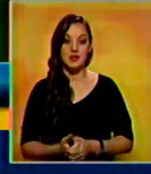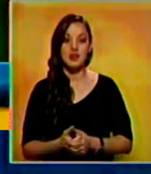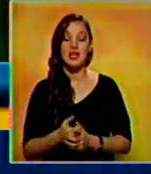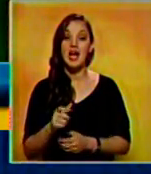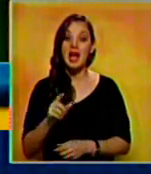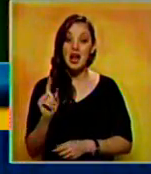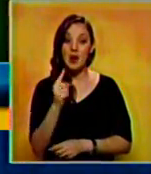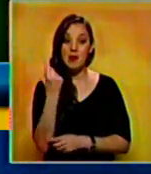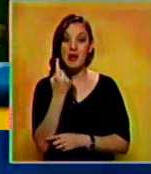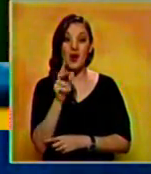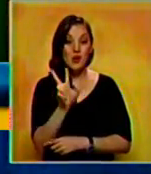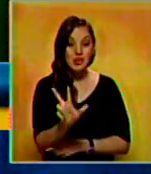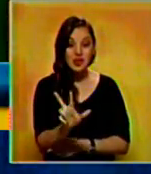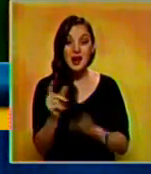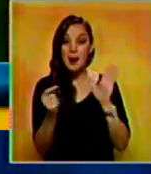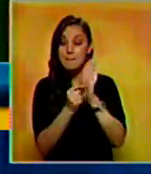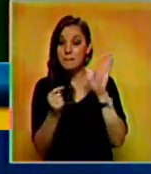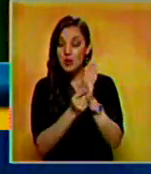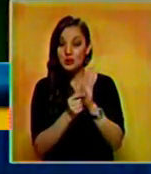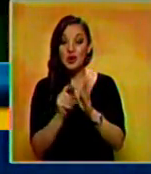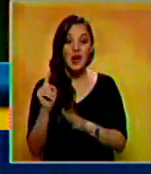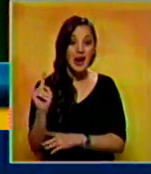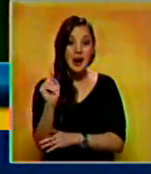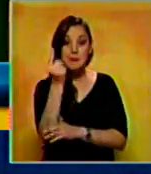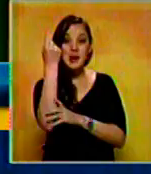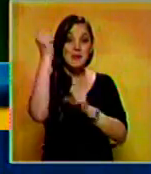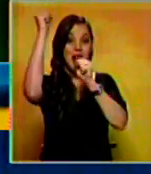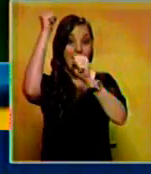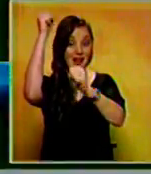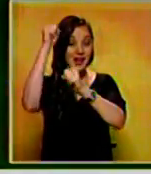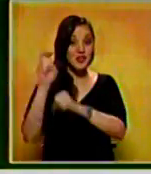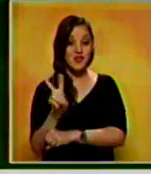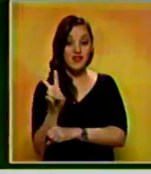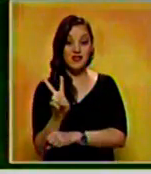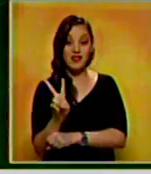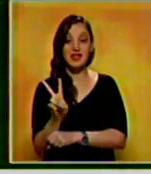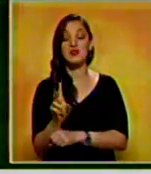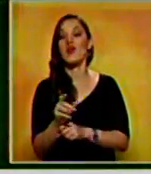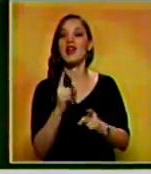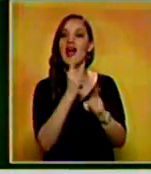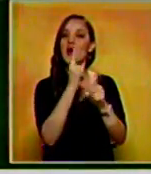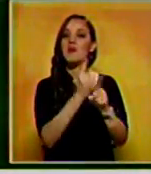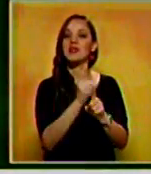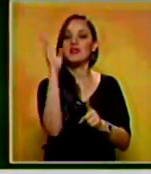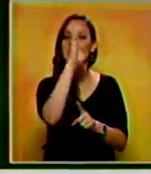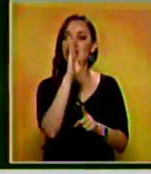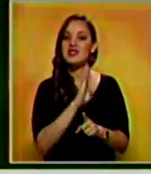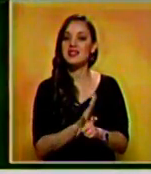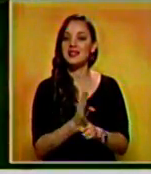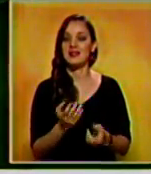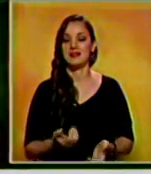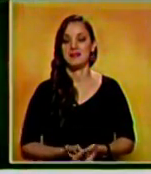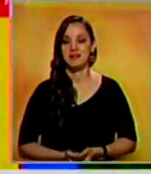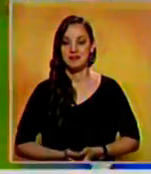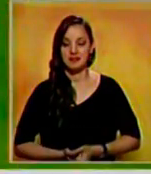en el torneo. Además, es el primer triunfo vinotinto frente a Brasil en torneos internacionales.